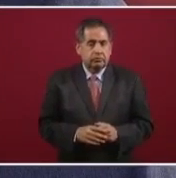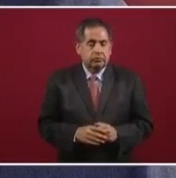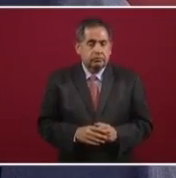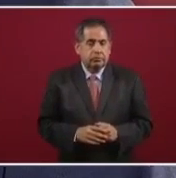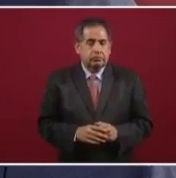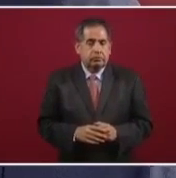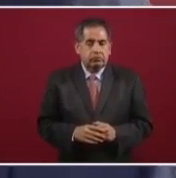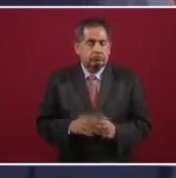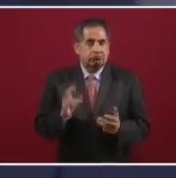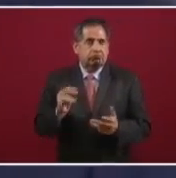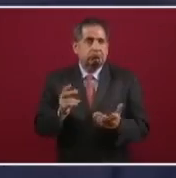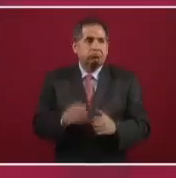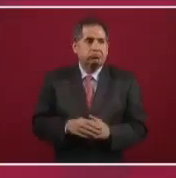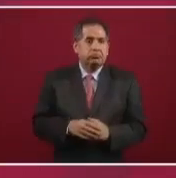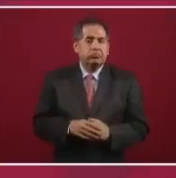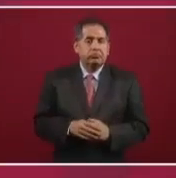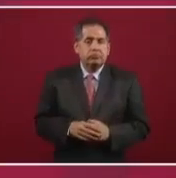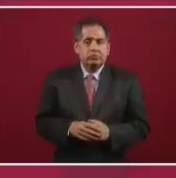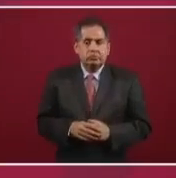No